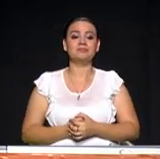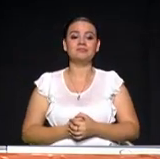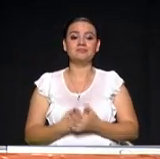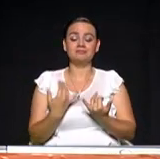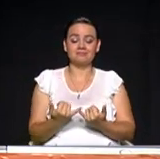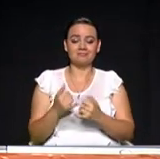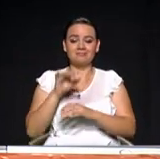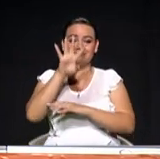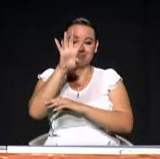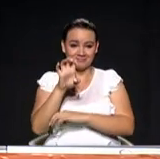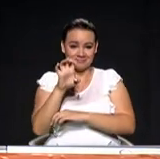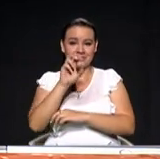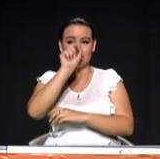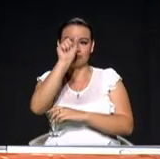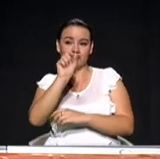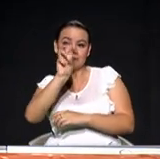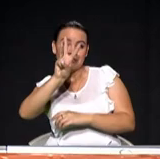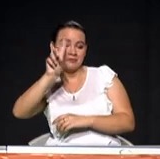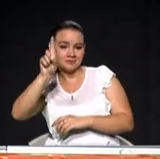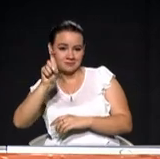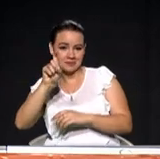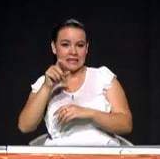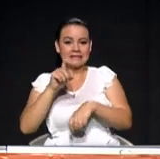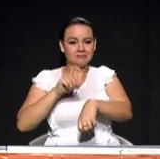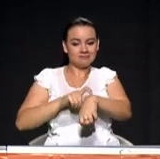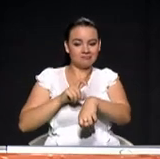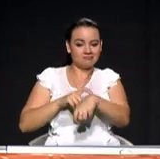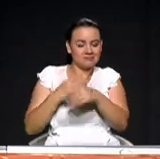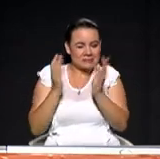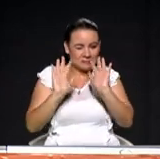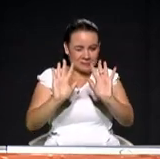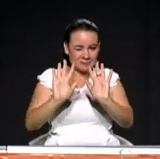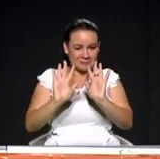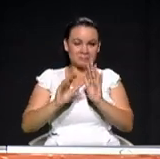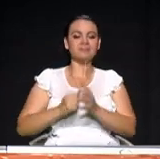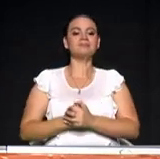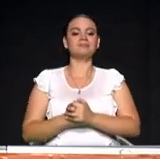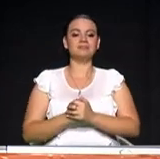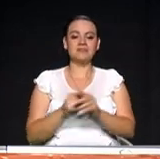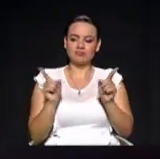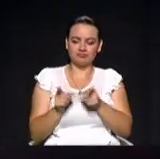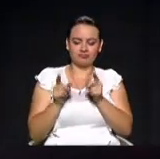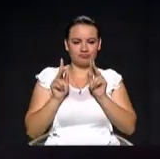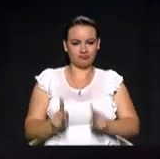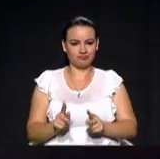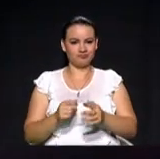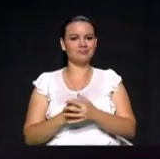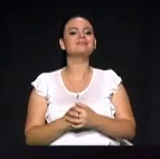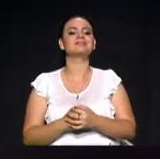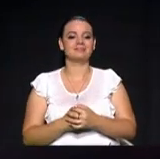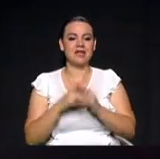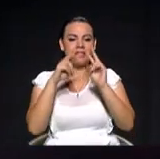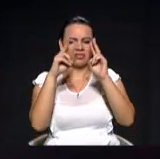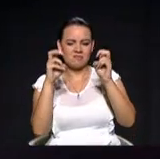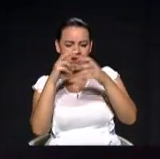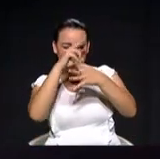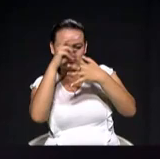minutos es tiempo entonces de una primera pausa comercial no se muevan porque es muy corta y regresamos con todos los otros temas